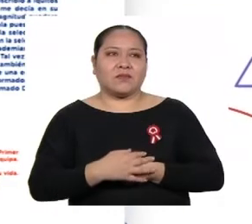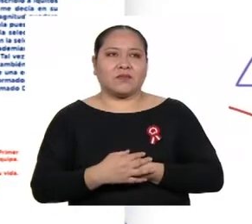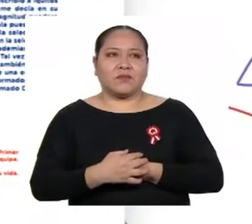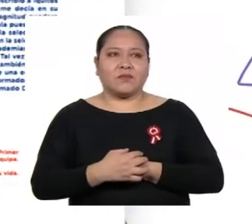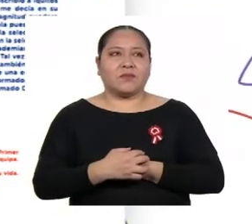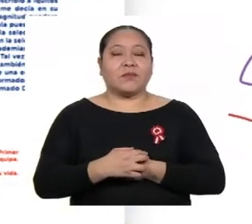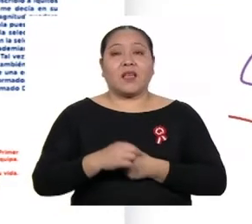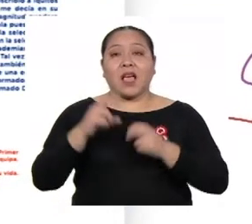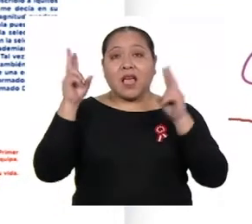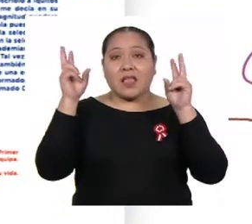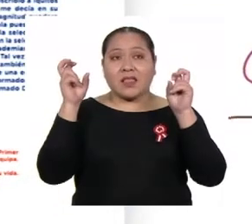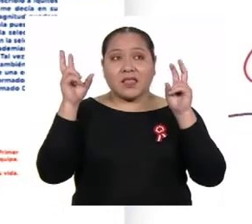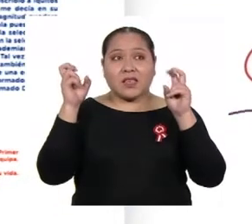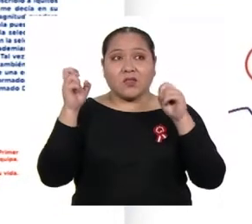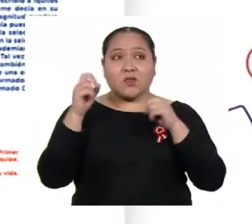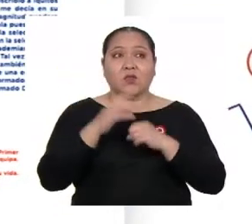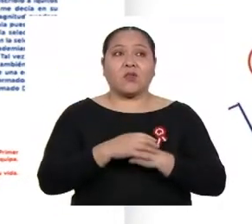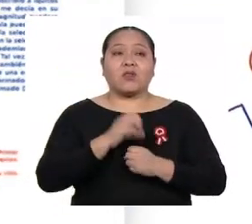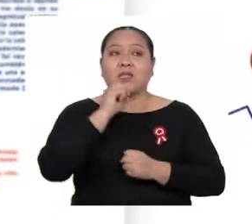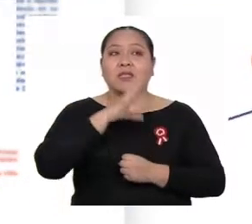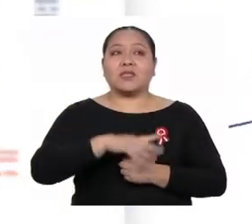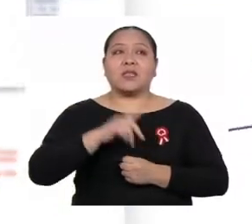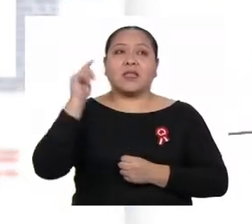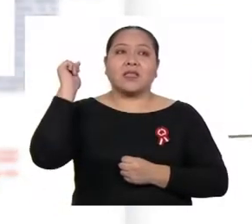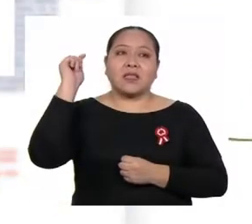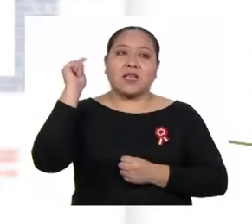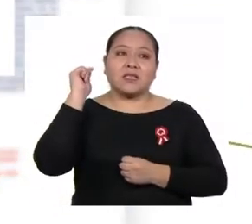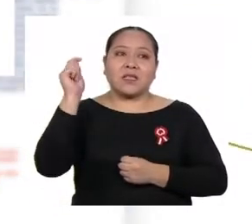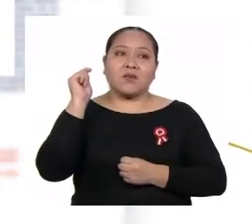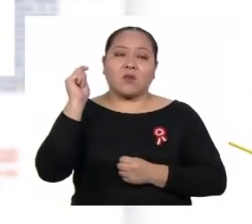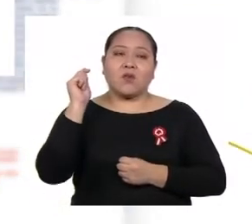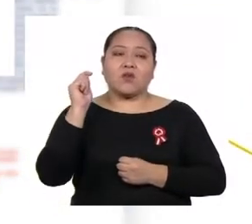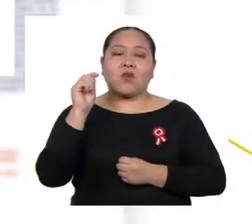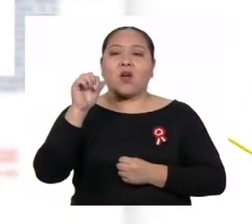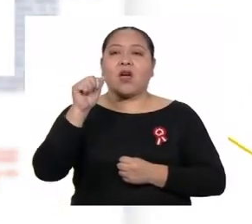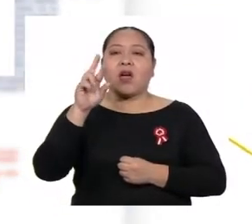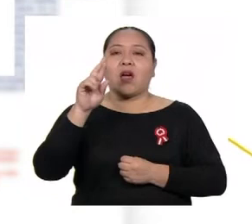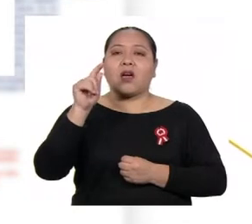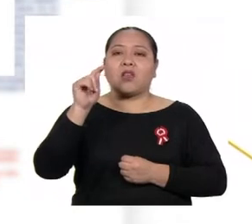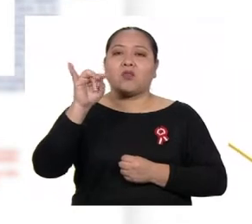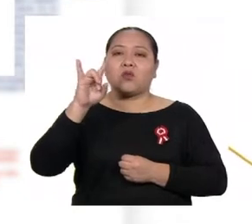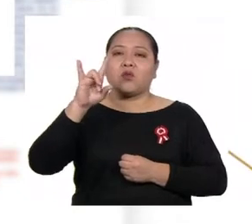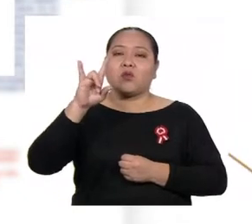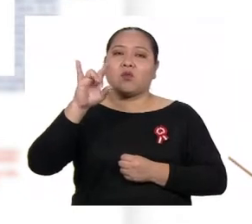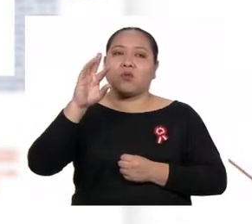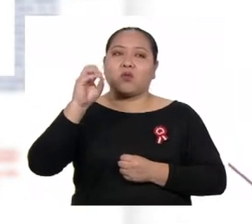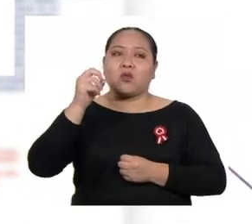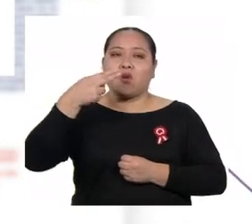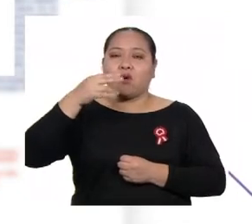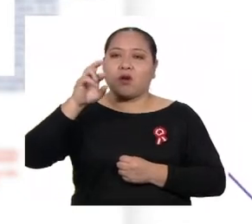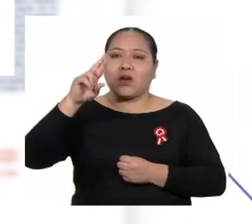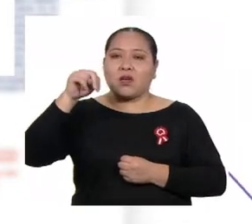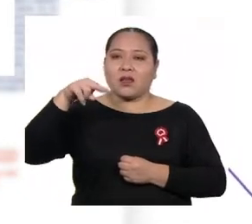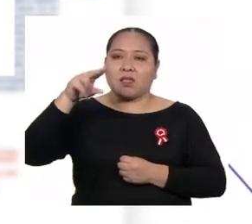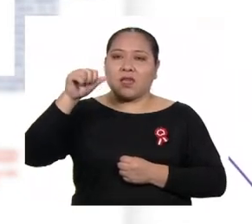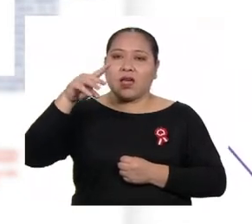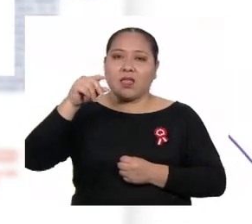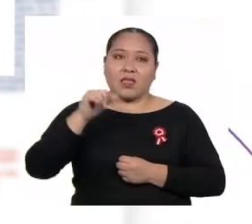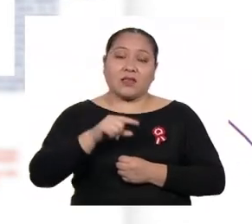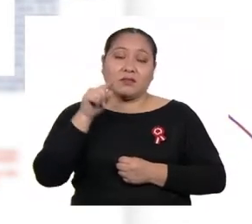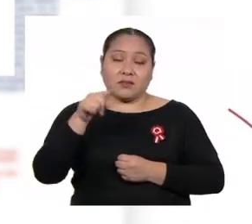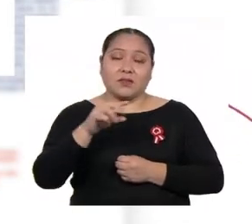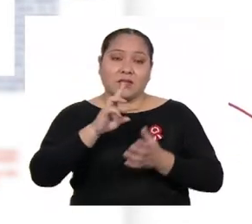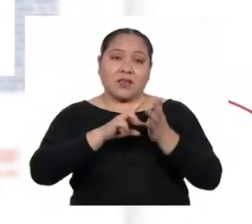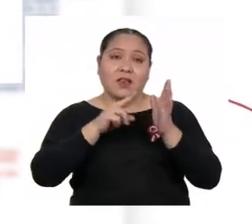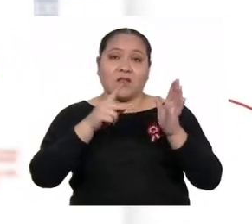El título del texto que leeremos es simple: Testimonio de Arturo Hernández, lo que nos da la idea de que va a contar